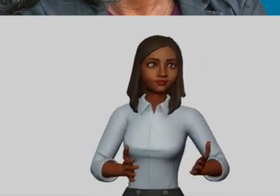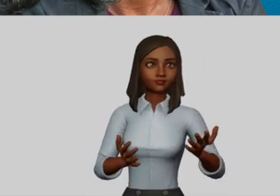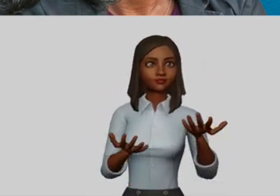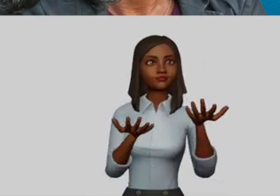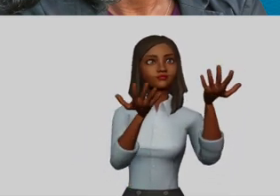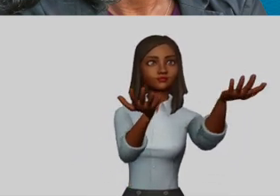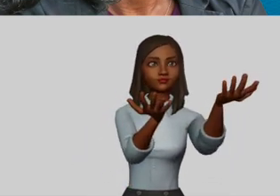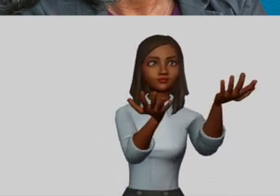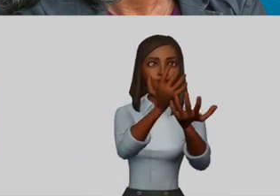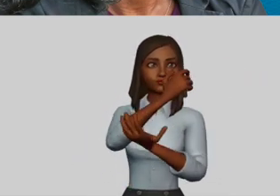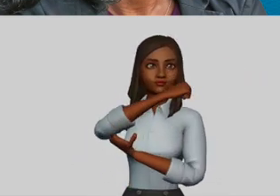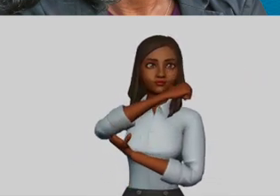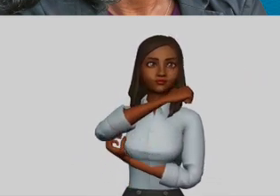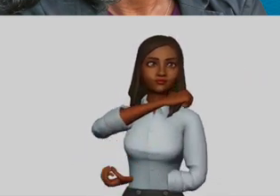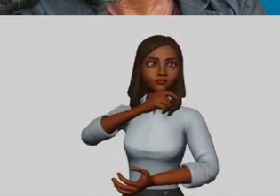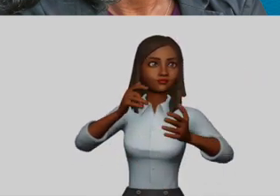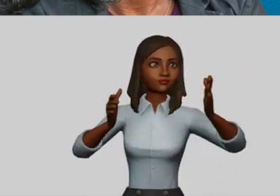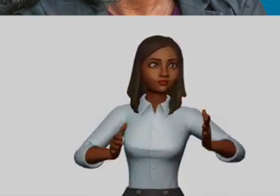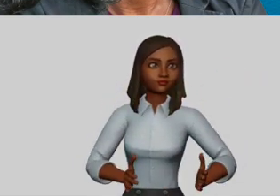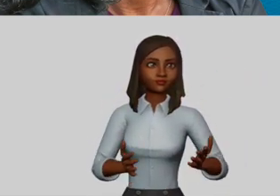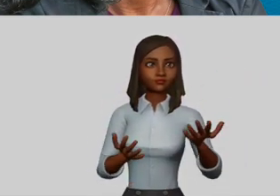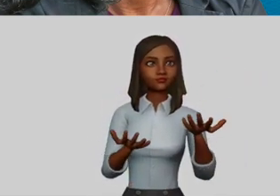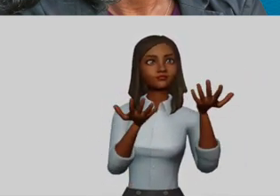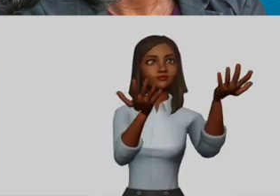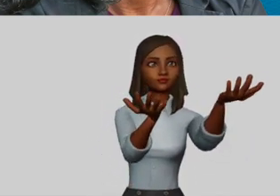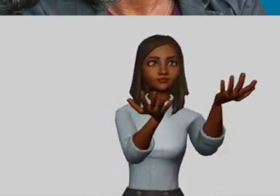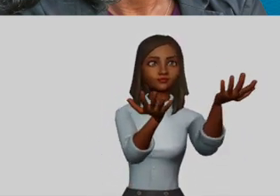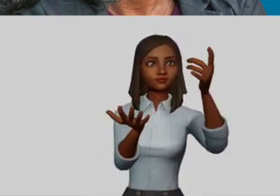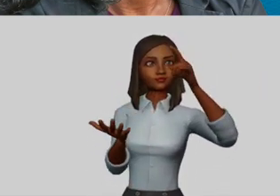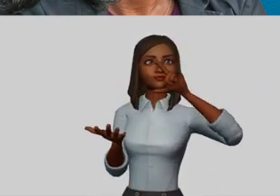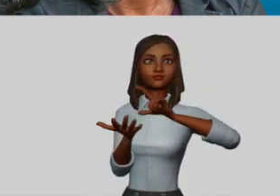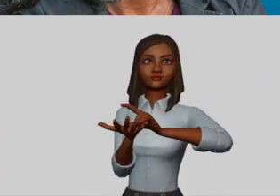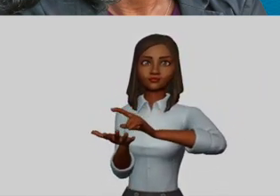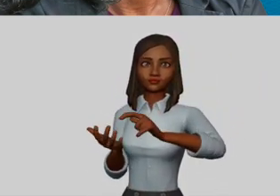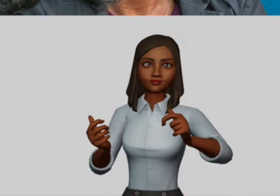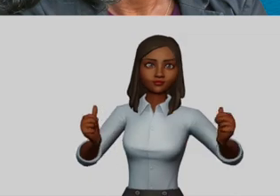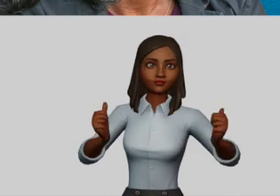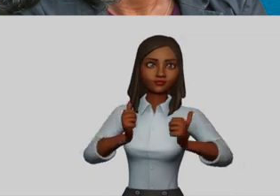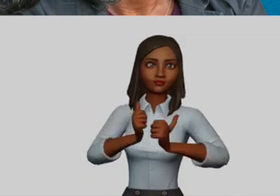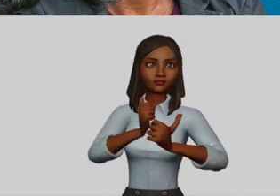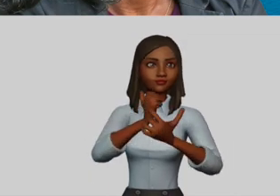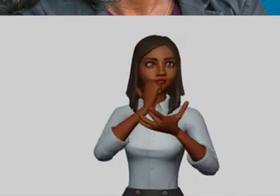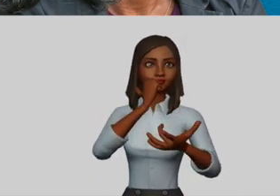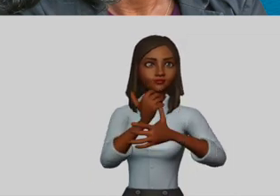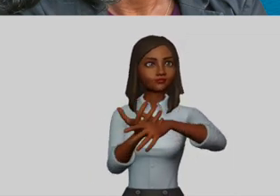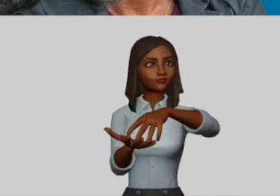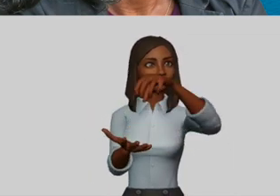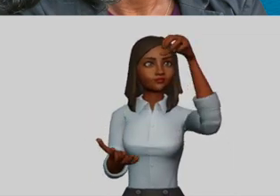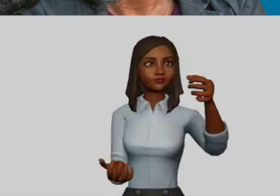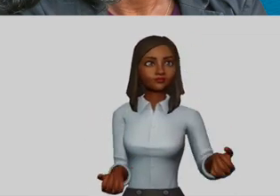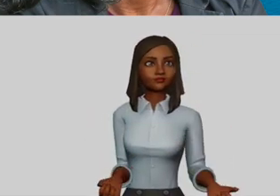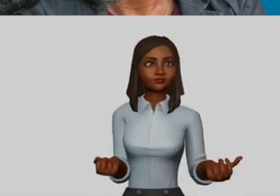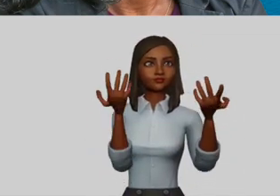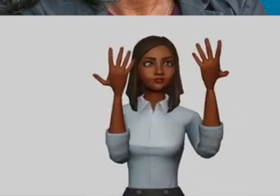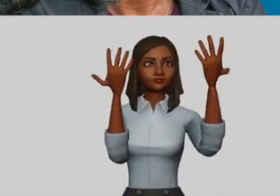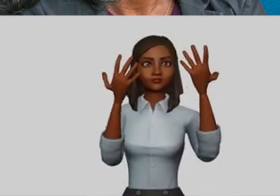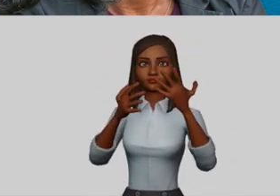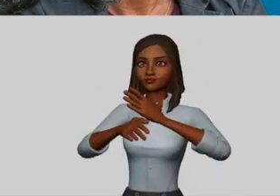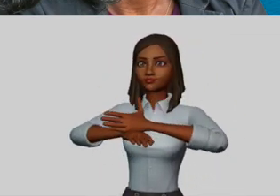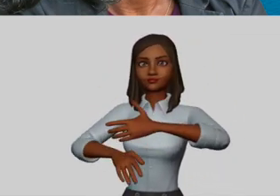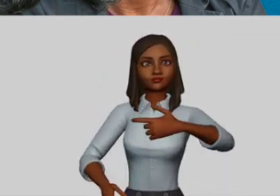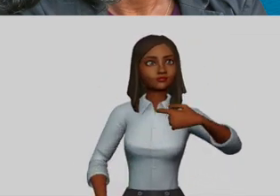porque lo que quería decir, yo que me gusta hablar tanto, pero no me gusta escribir tanto.